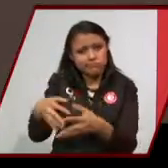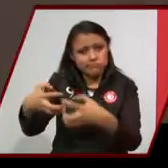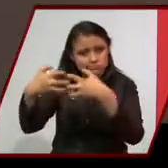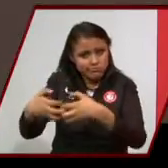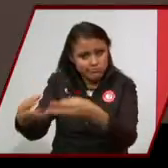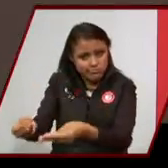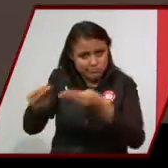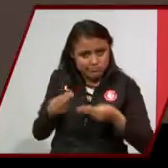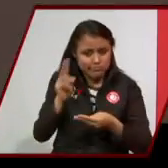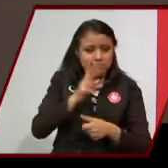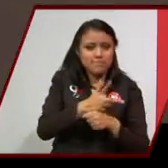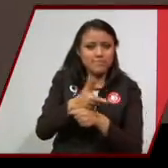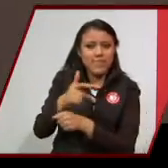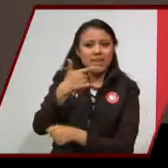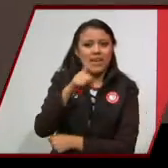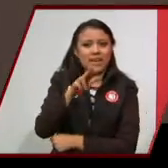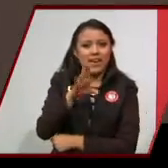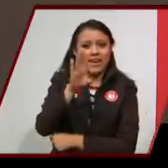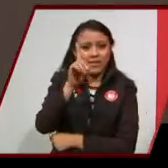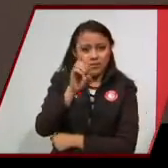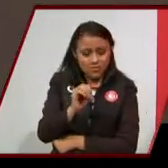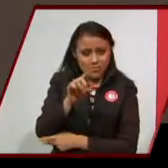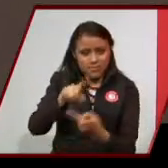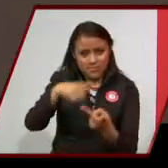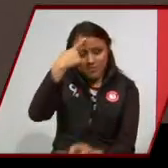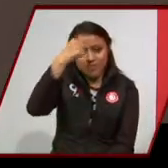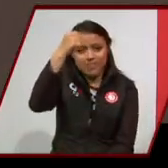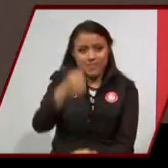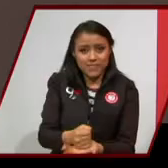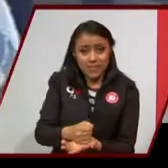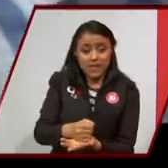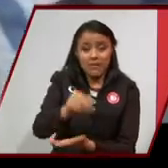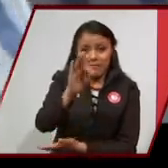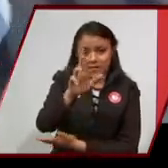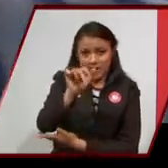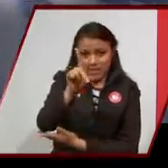Con imágenes de Gerardo Bernabe, para quien corresponda,